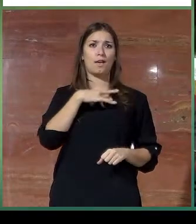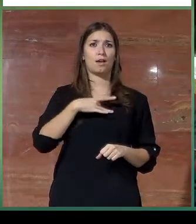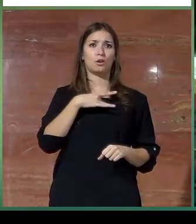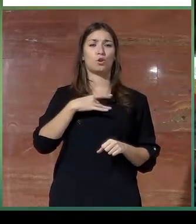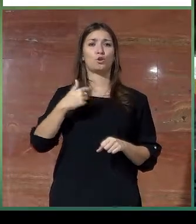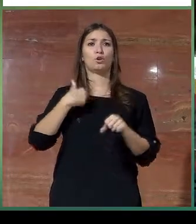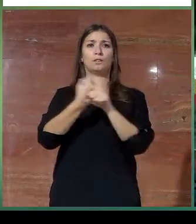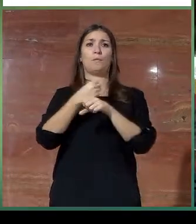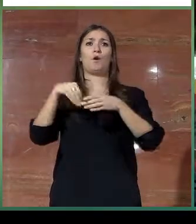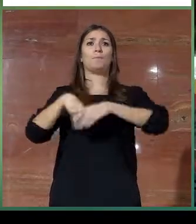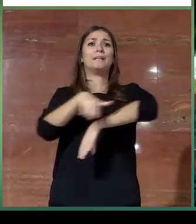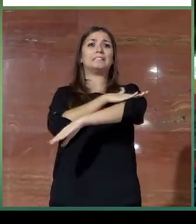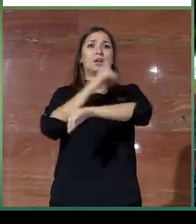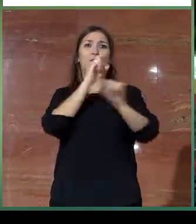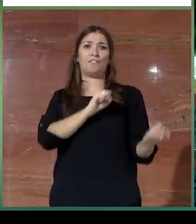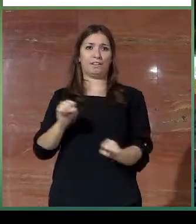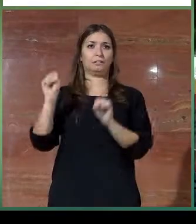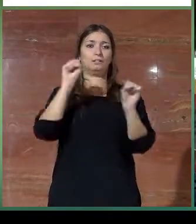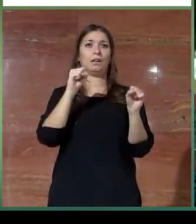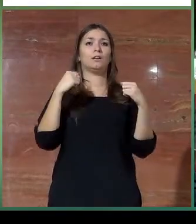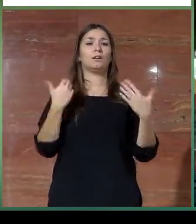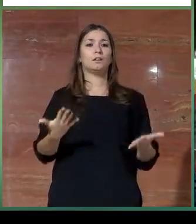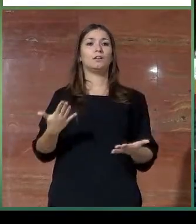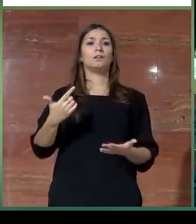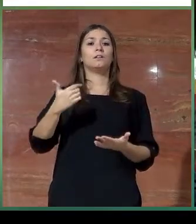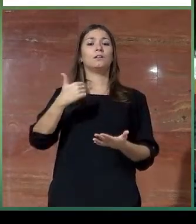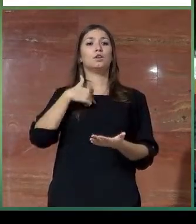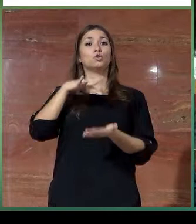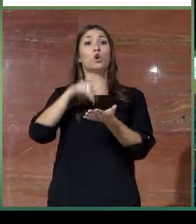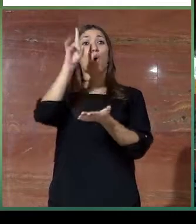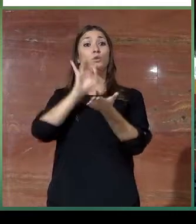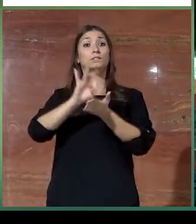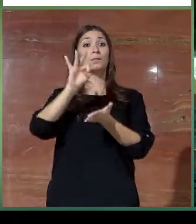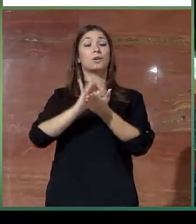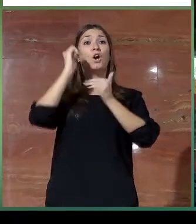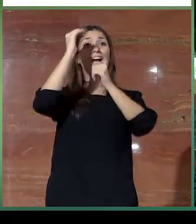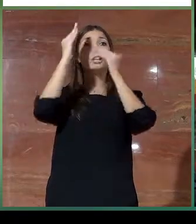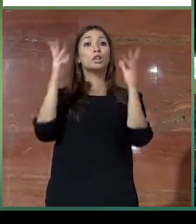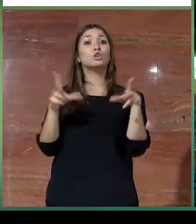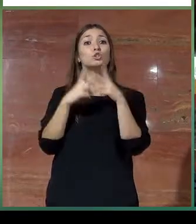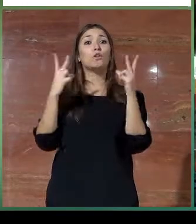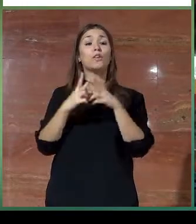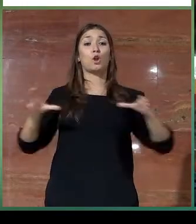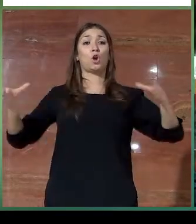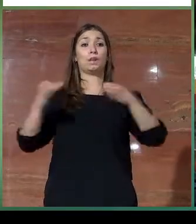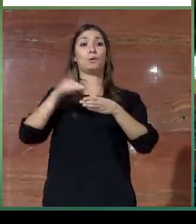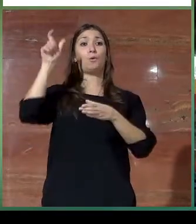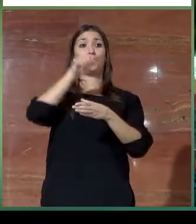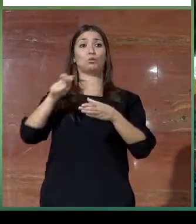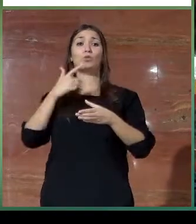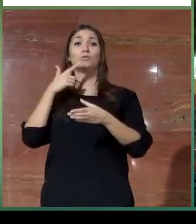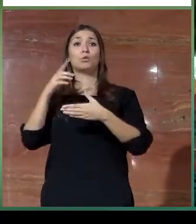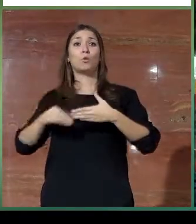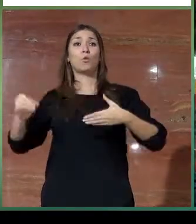trabajo en el Ministerio de Defensa. Desempeño un servicio de atención social al colectivo de los beneficiarios de las